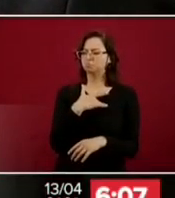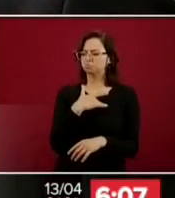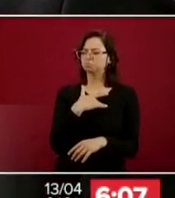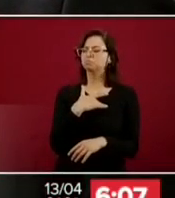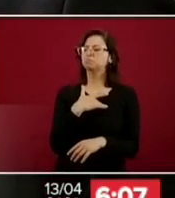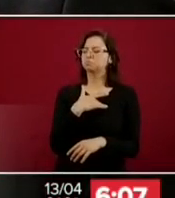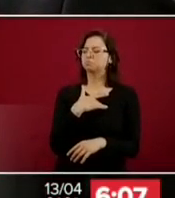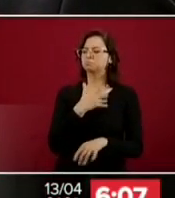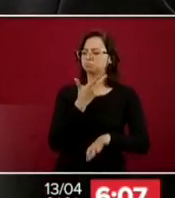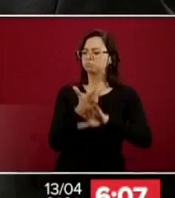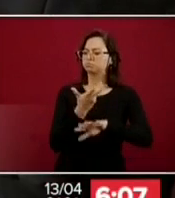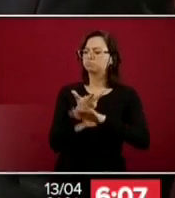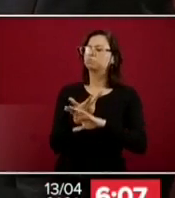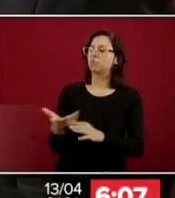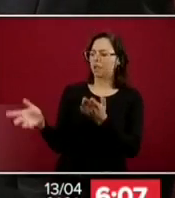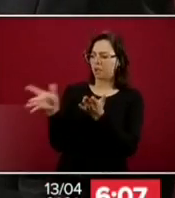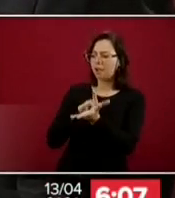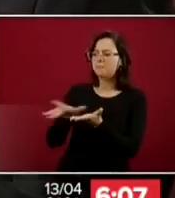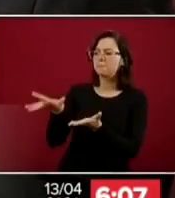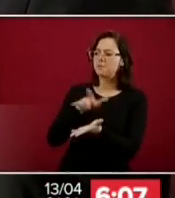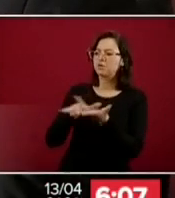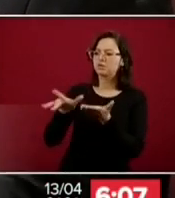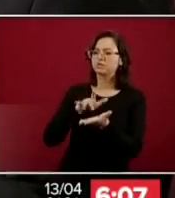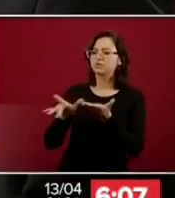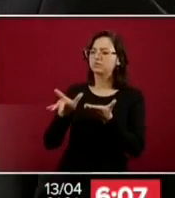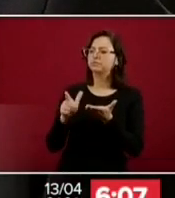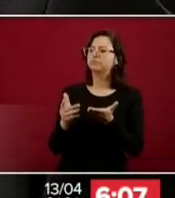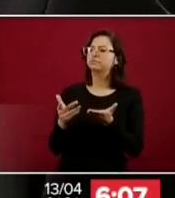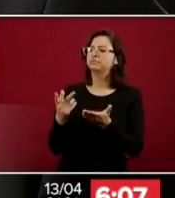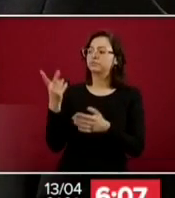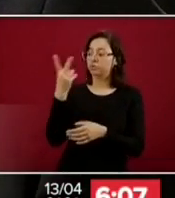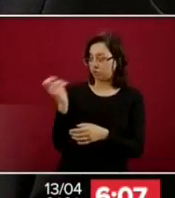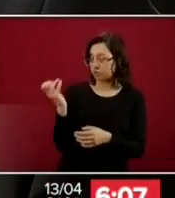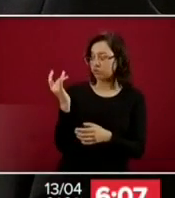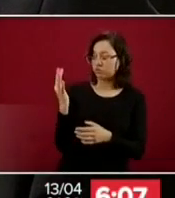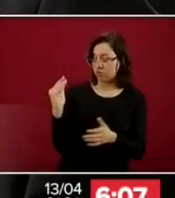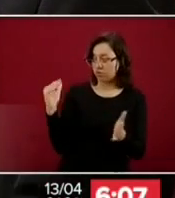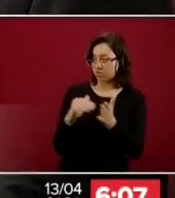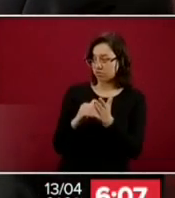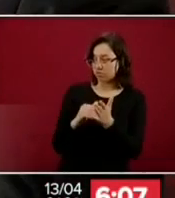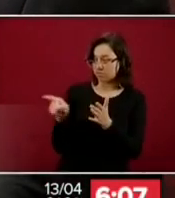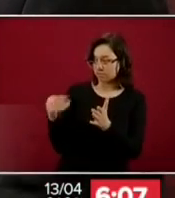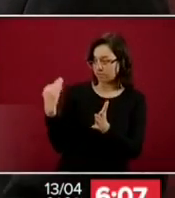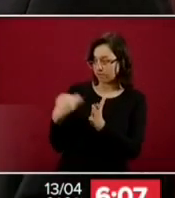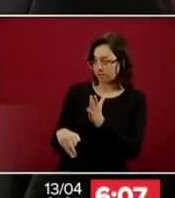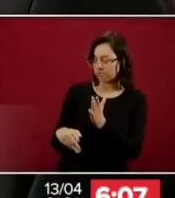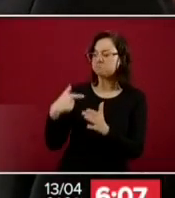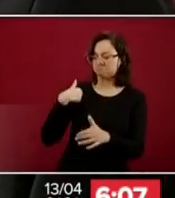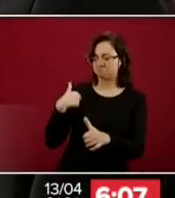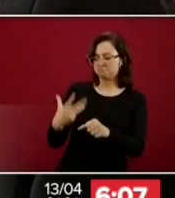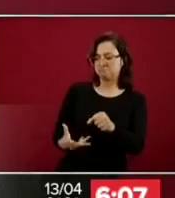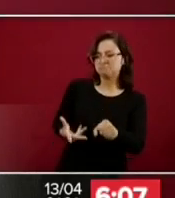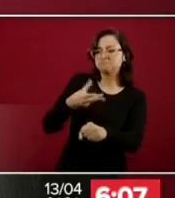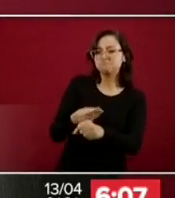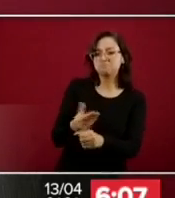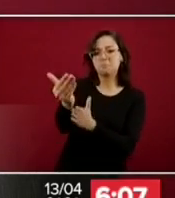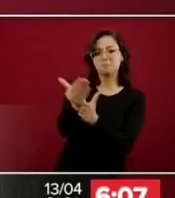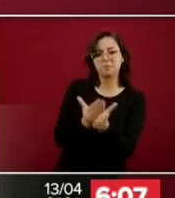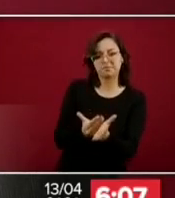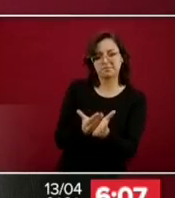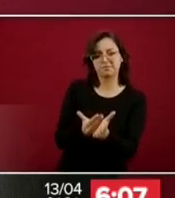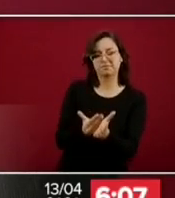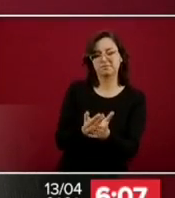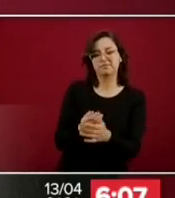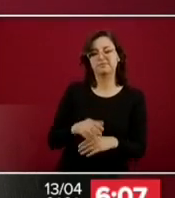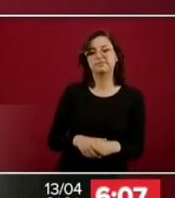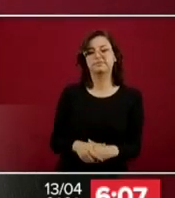me expresó que ellos iban a ayudarnos con los 250 mil